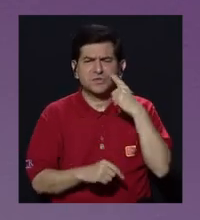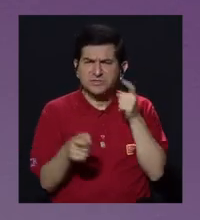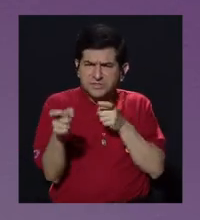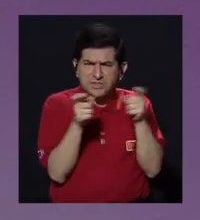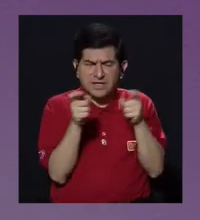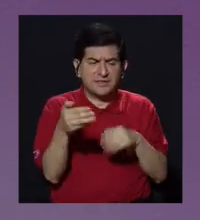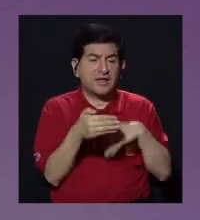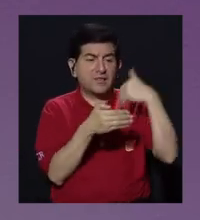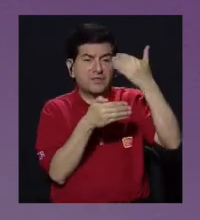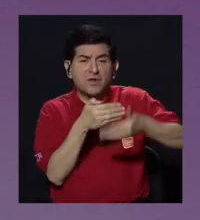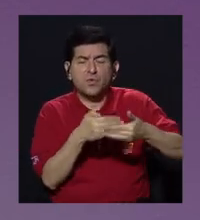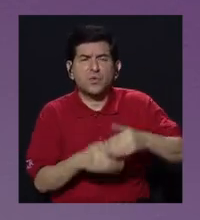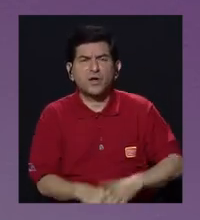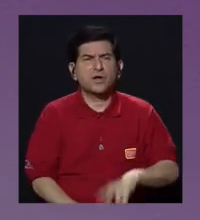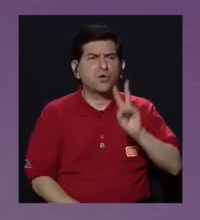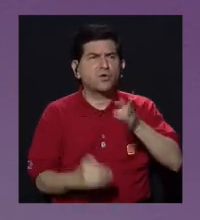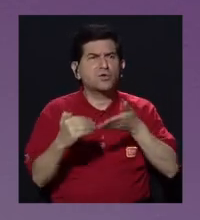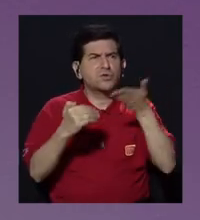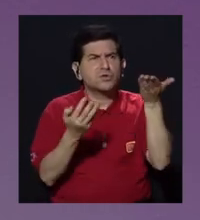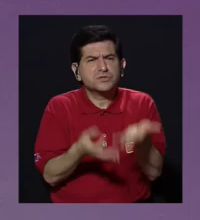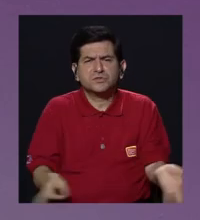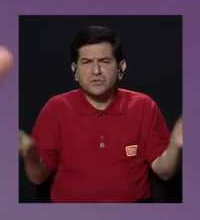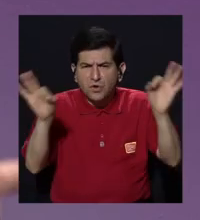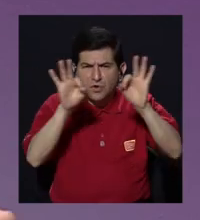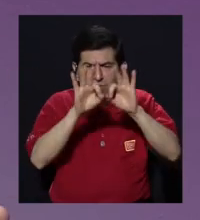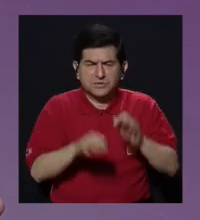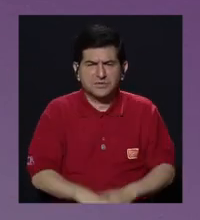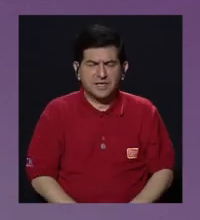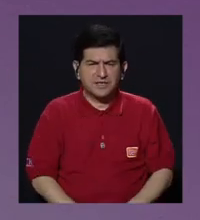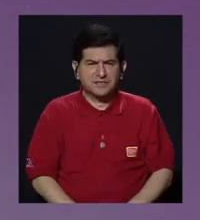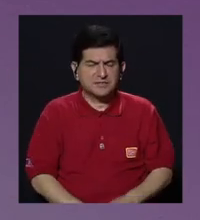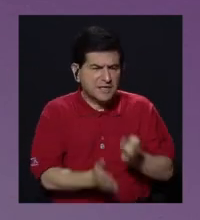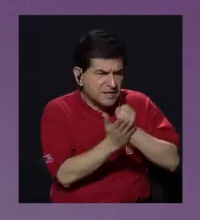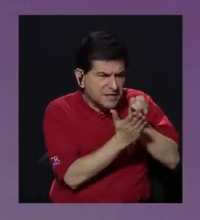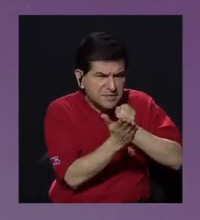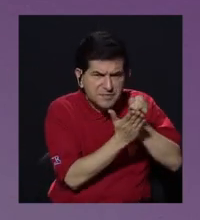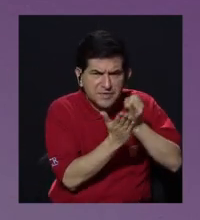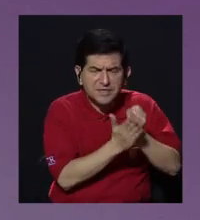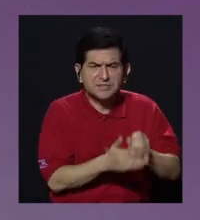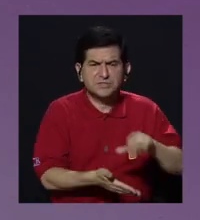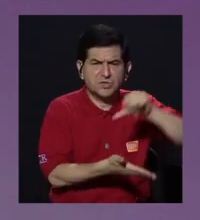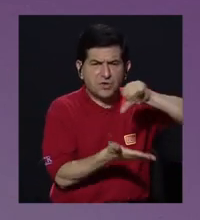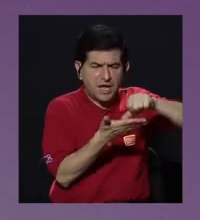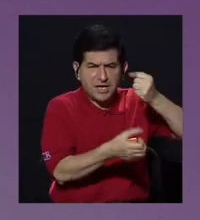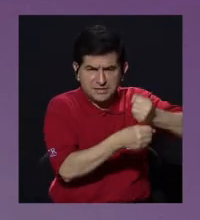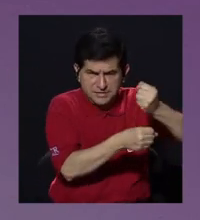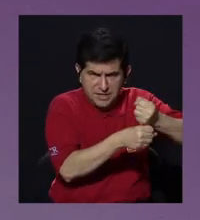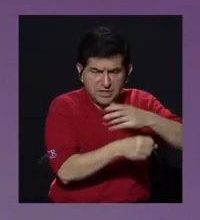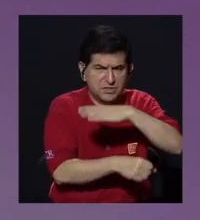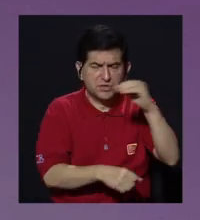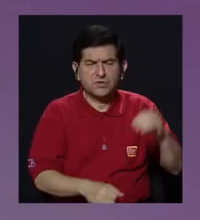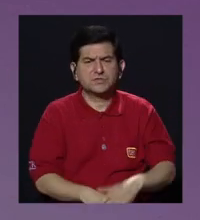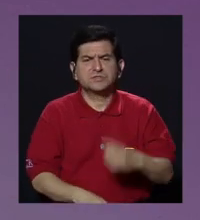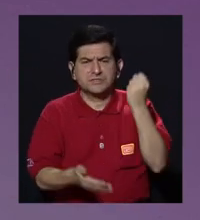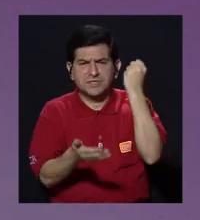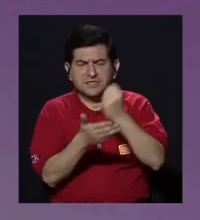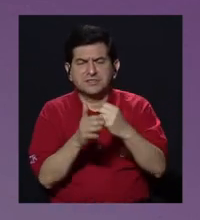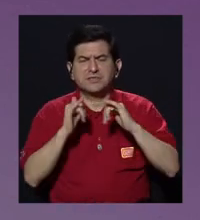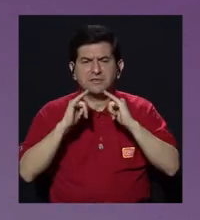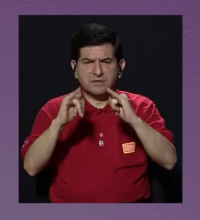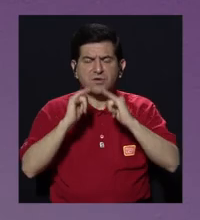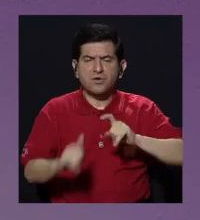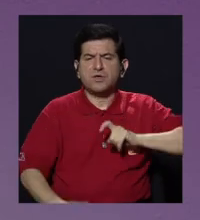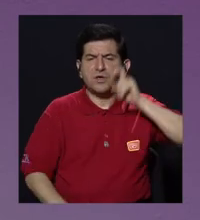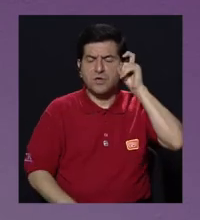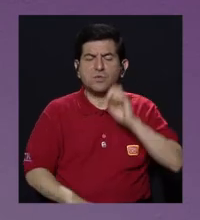segunda instancia. Recuerdo nada más dos cosas importantes que se hacen: inspecciones a centros laborales y también, por ejemplo, el sello de igualdad de género que en